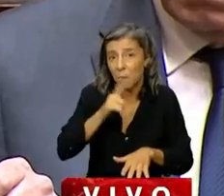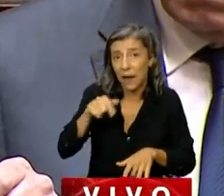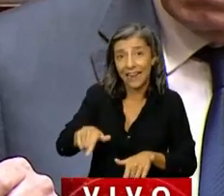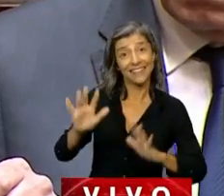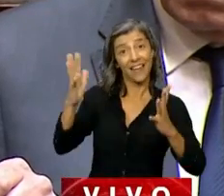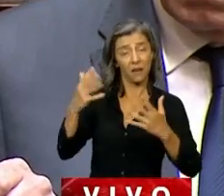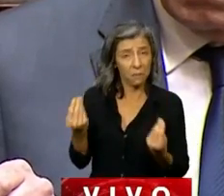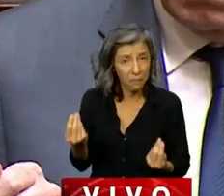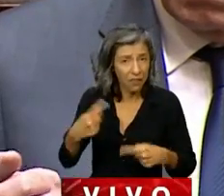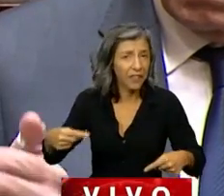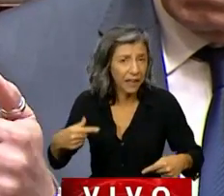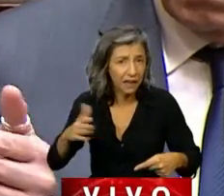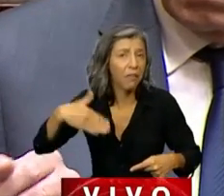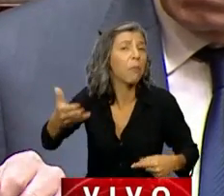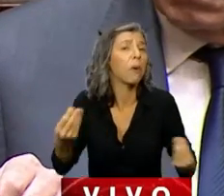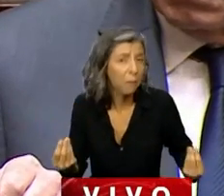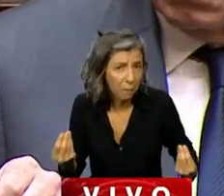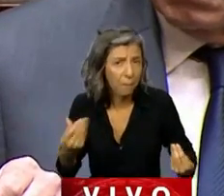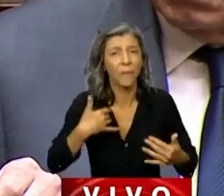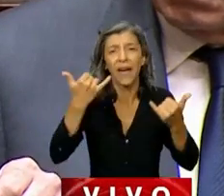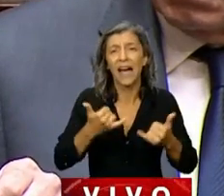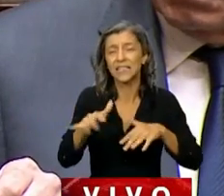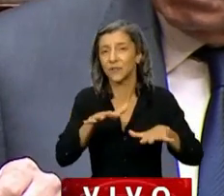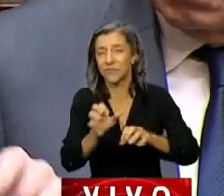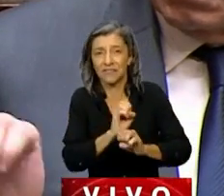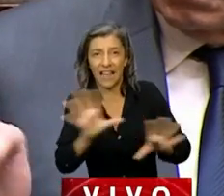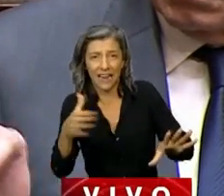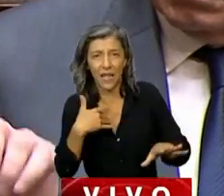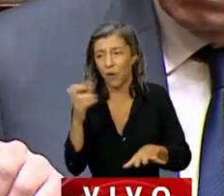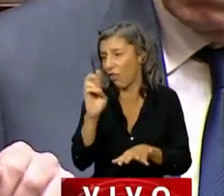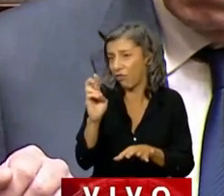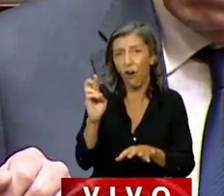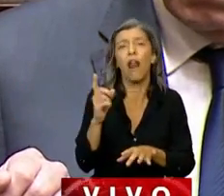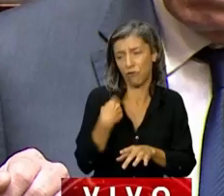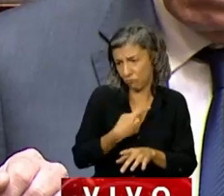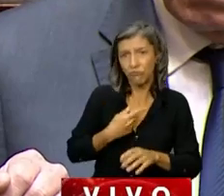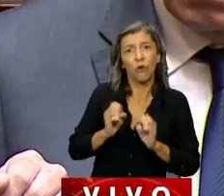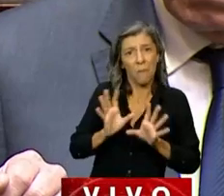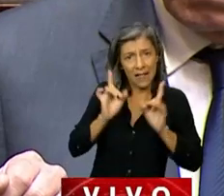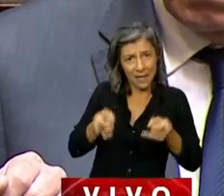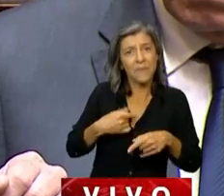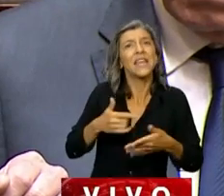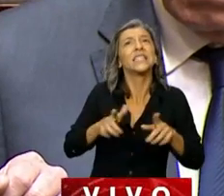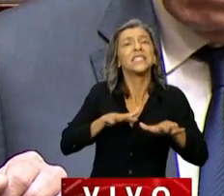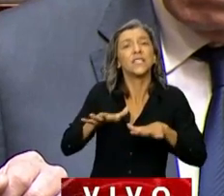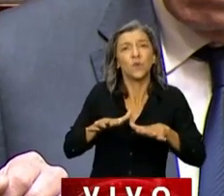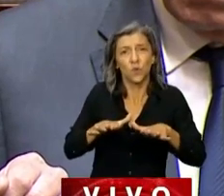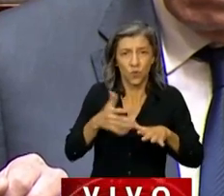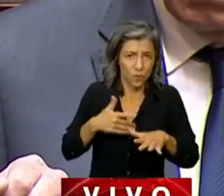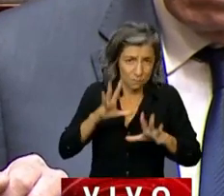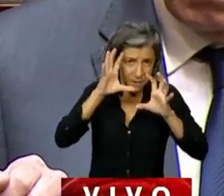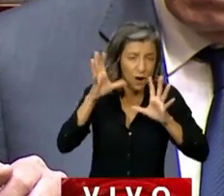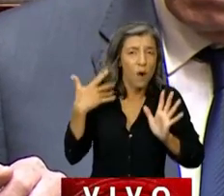Y podría hablarles del dólar, que nosotros tampoco lo dejamos bien, pero no teníamos nada para festejar. Y hoy festejamos que